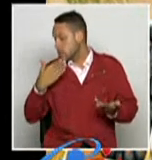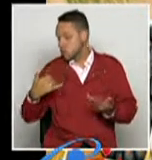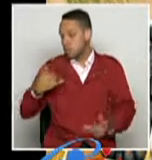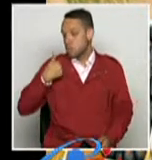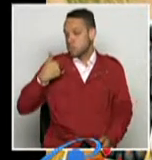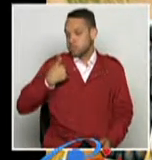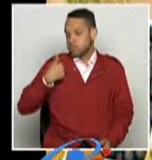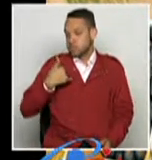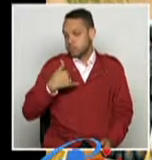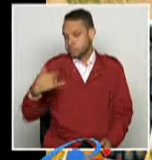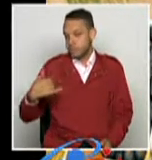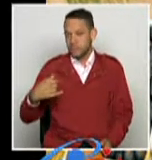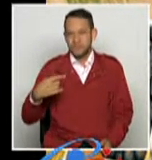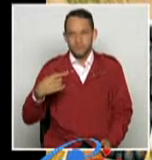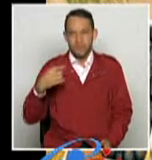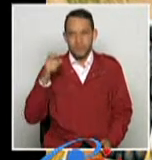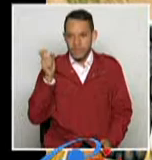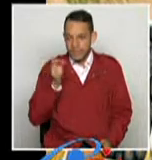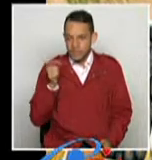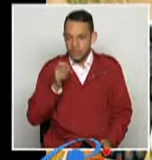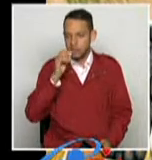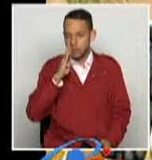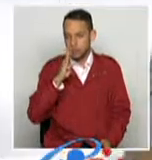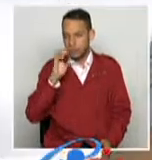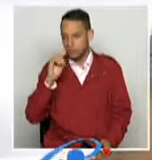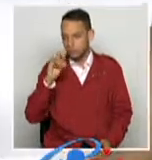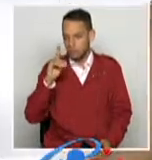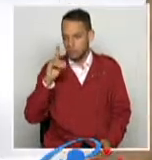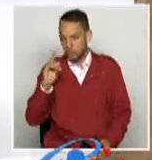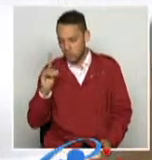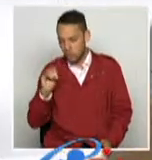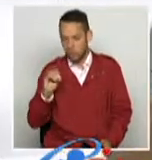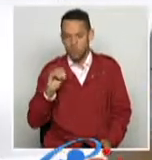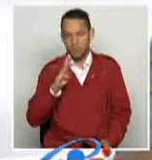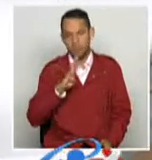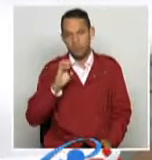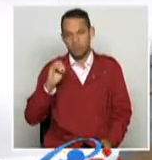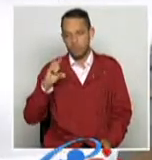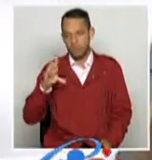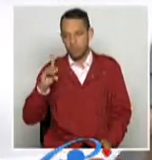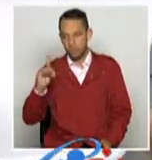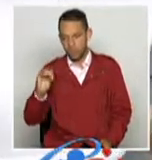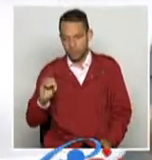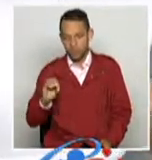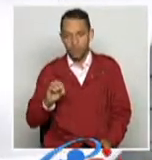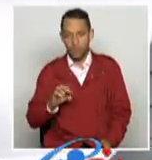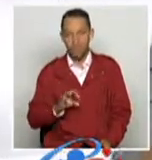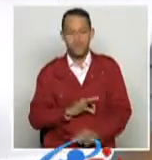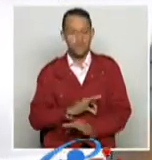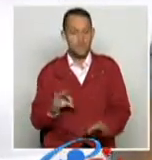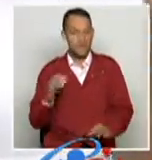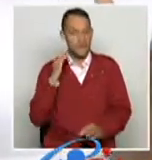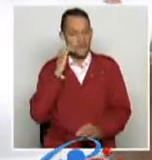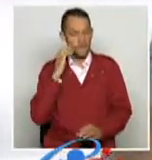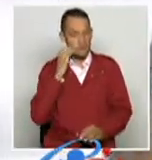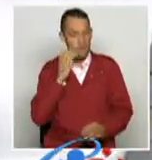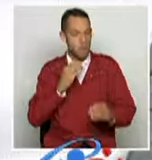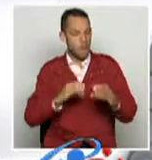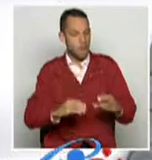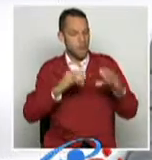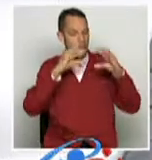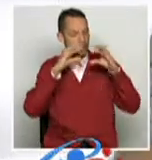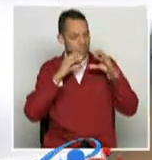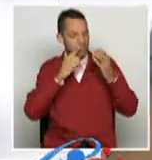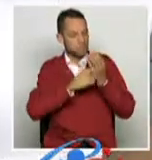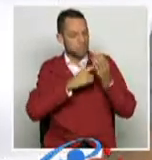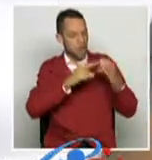decimos en Estados Unidos, los teenagers, hay que darles boldo por la rebeldía, por la forma como comen, que creen que nunca se van a enfermar ni van a tener una enfermedad